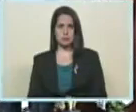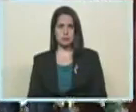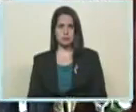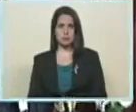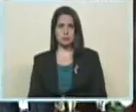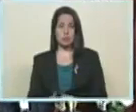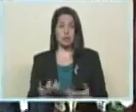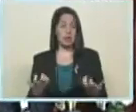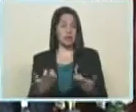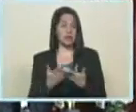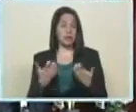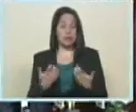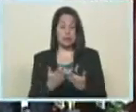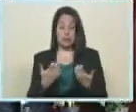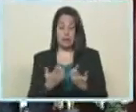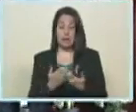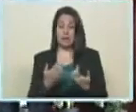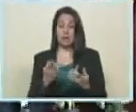La batalla diaria